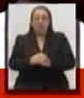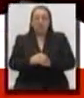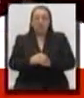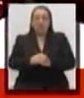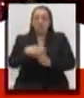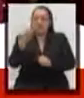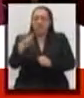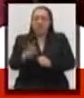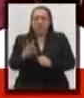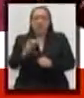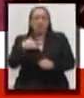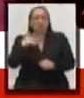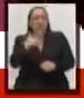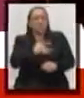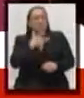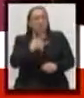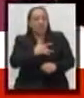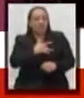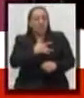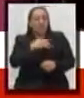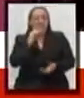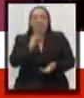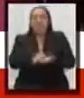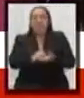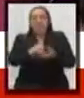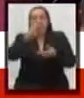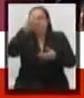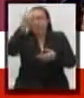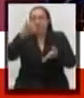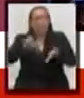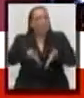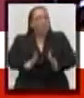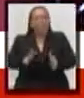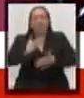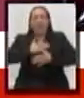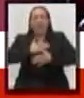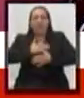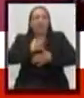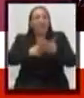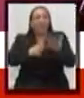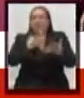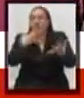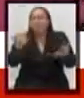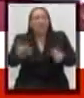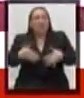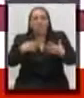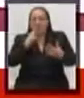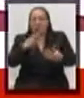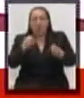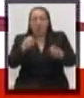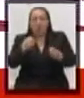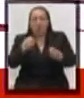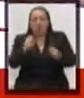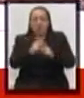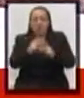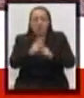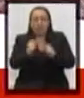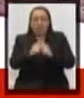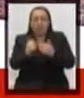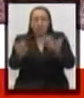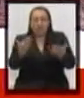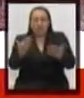siempre sintiéndome más peruana que no sé qué decir como término de